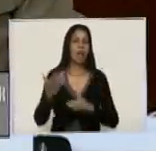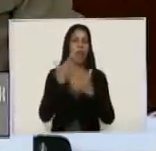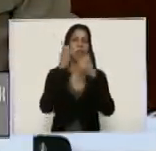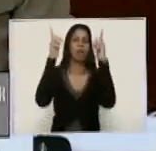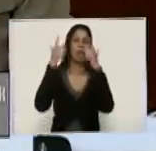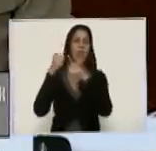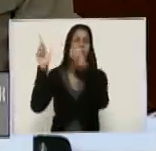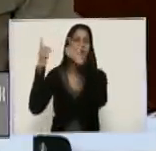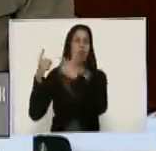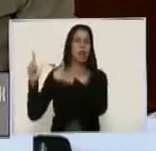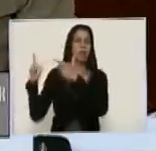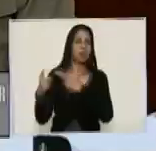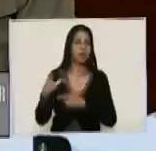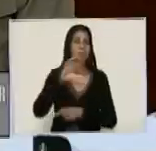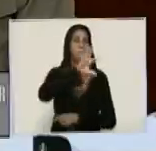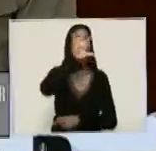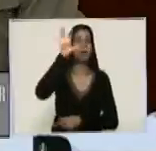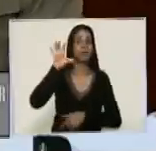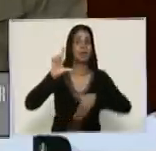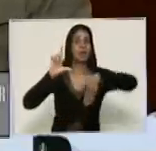a liberar naciones,